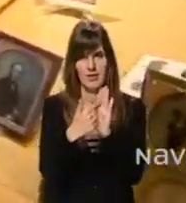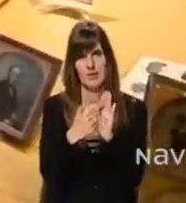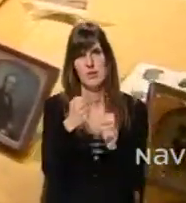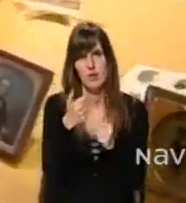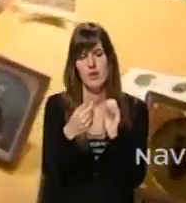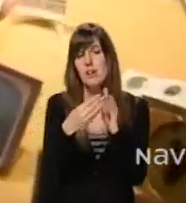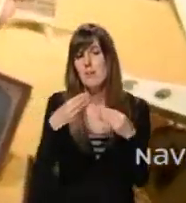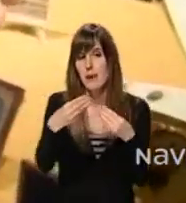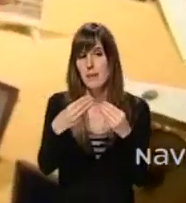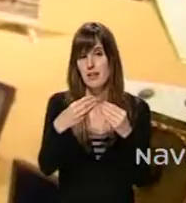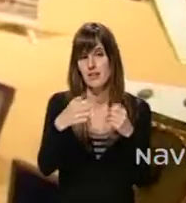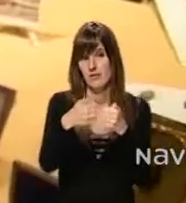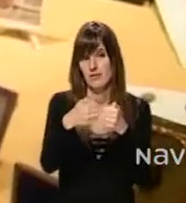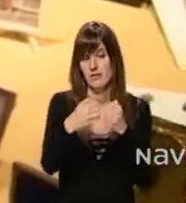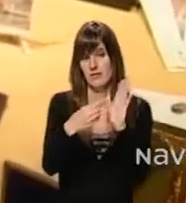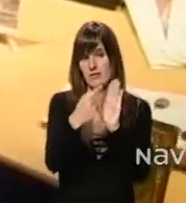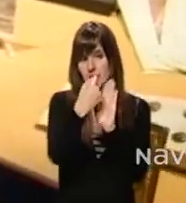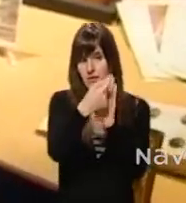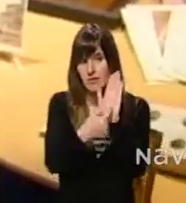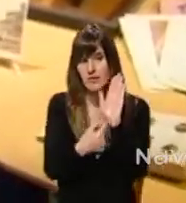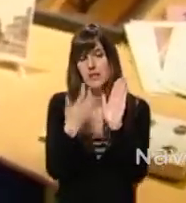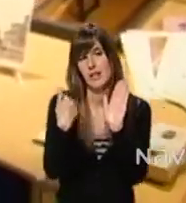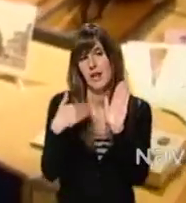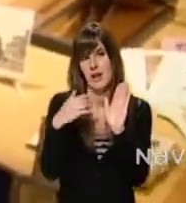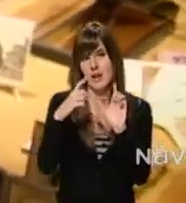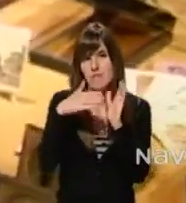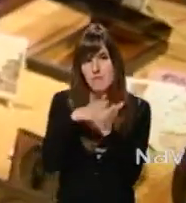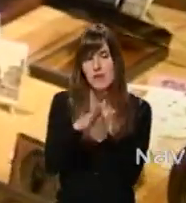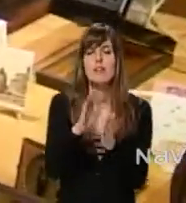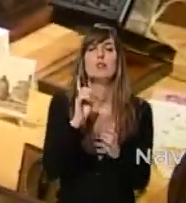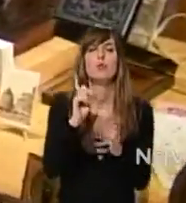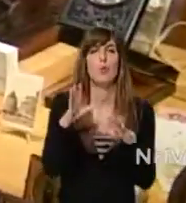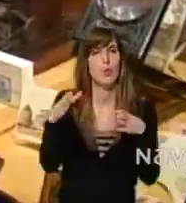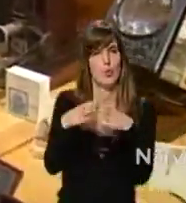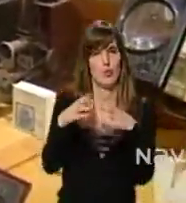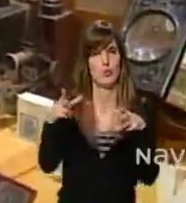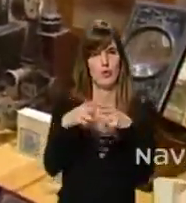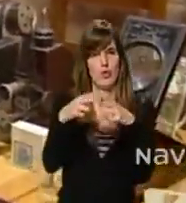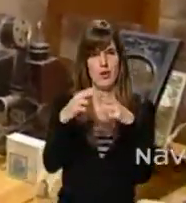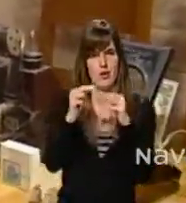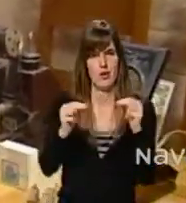Retratos que empiezan a ser parte de un entorno social en el que